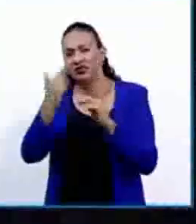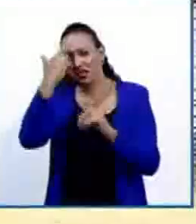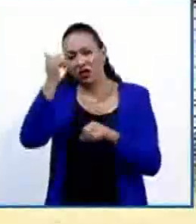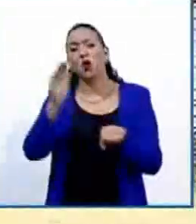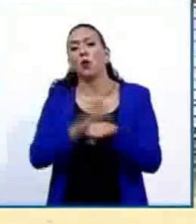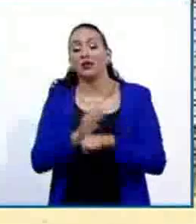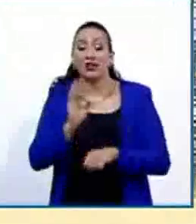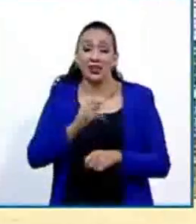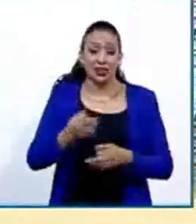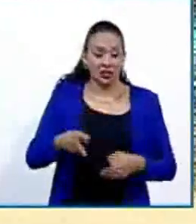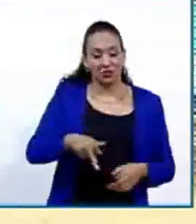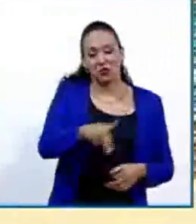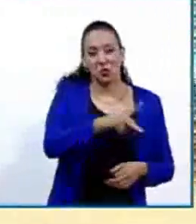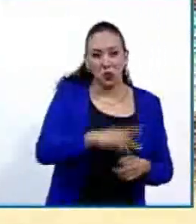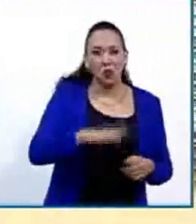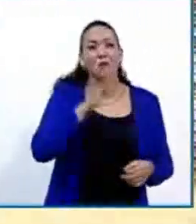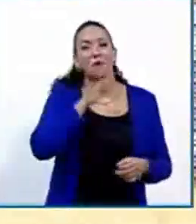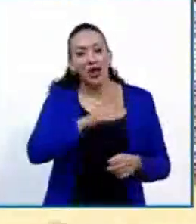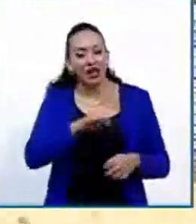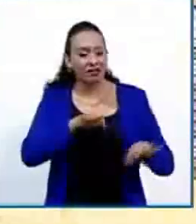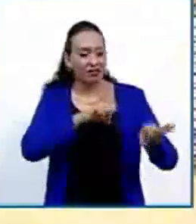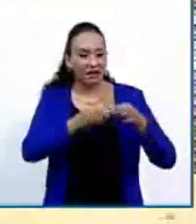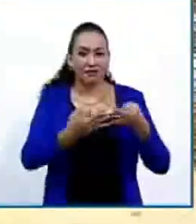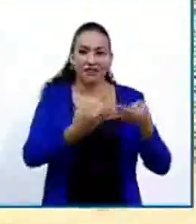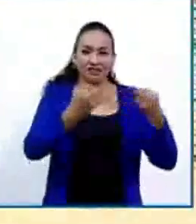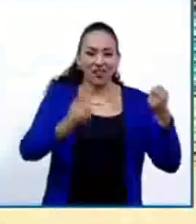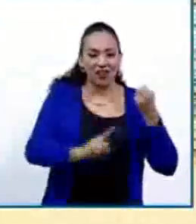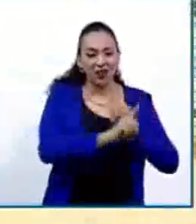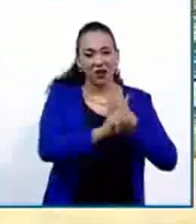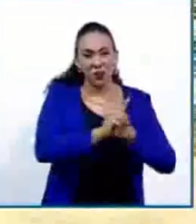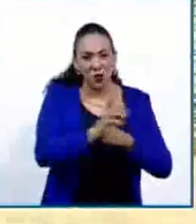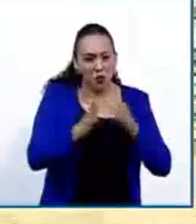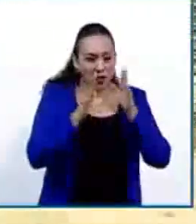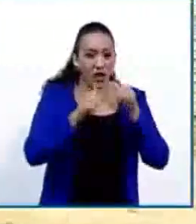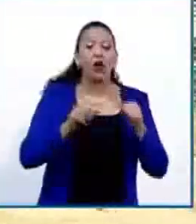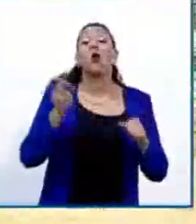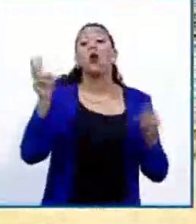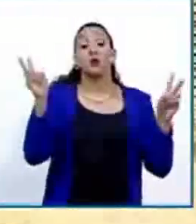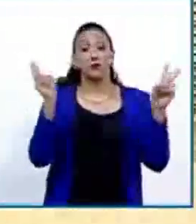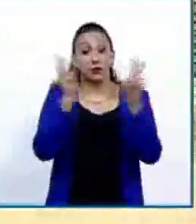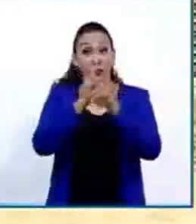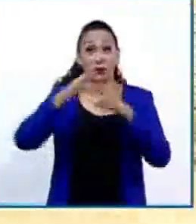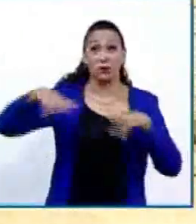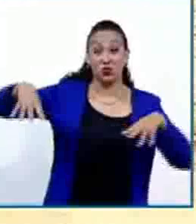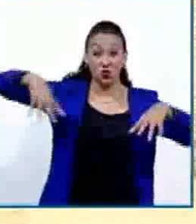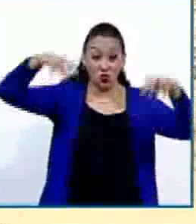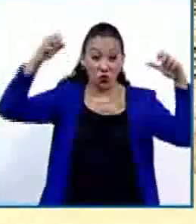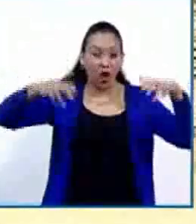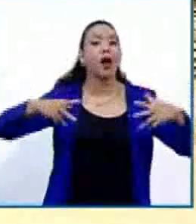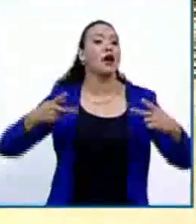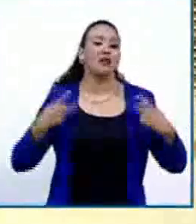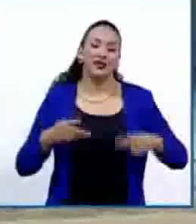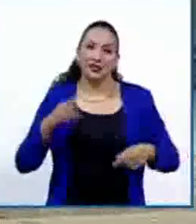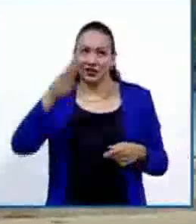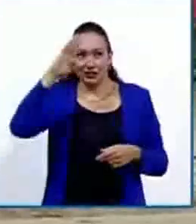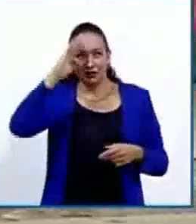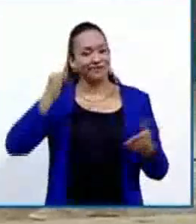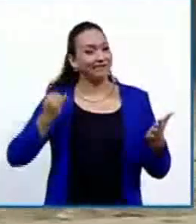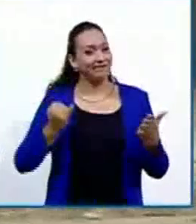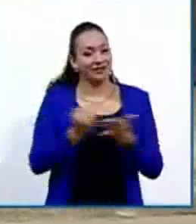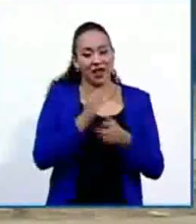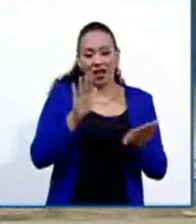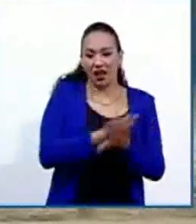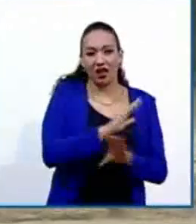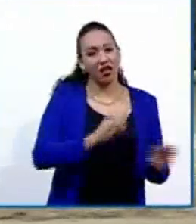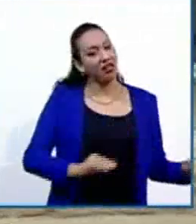desarrollo, conflictos comunitarios por la tierra y consecuencias del cambio climático. Para contrarrestar esta situación, la relatora especial de la